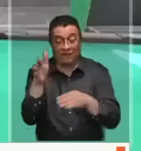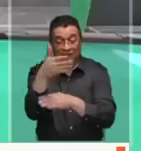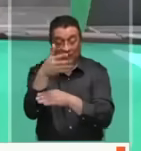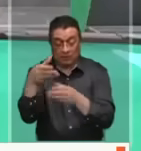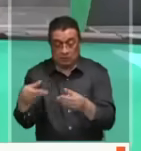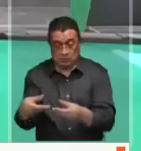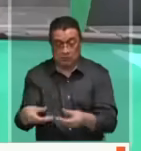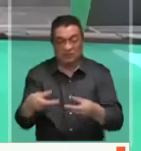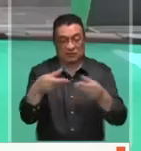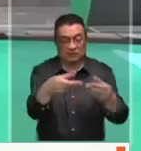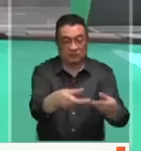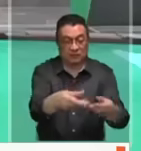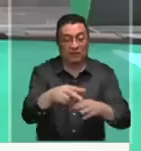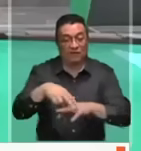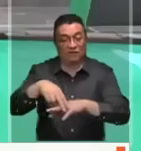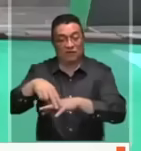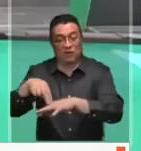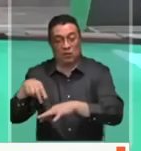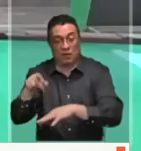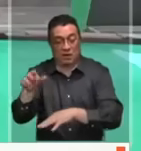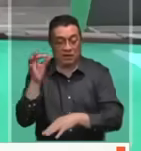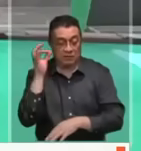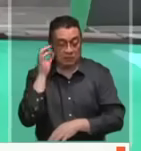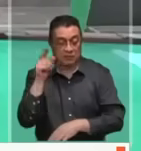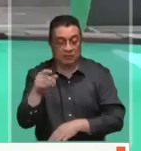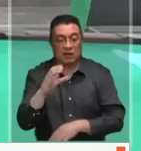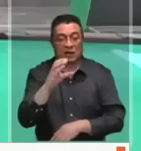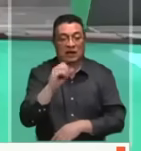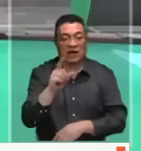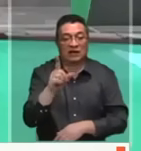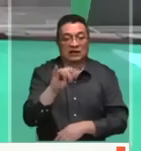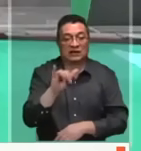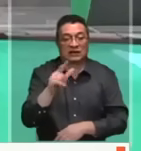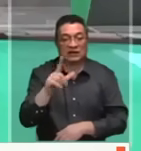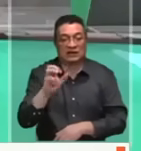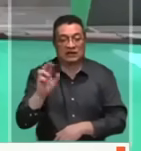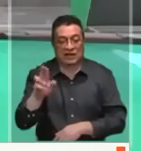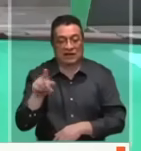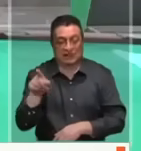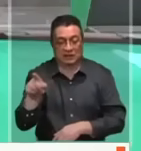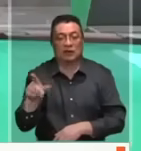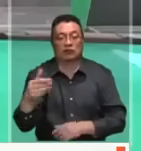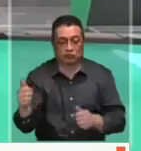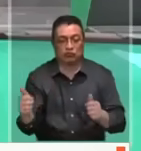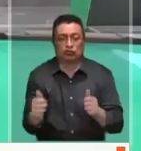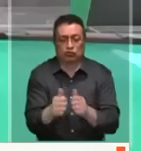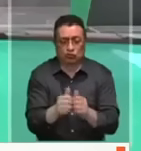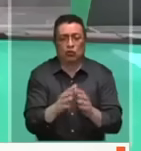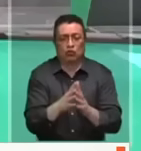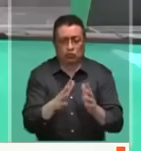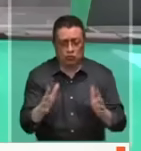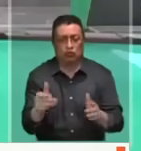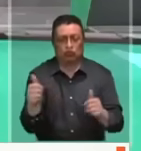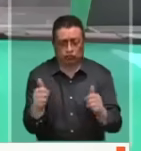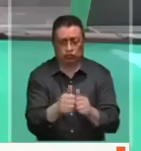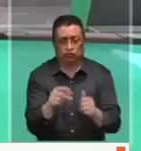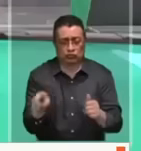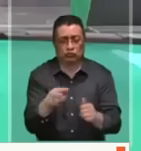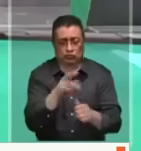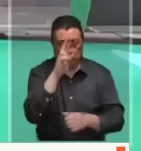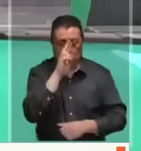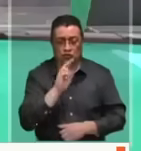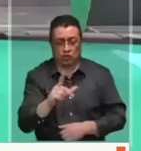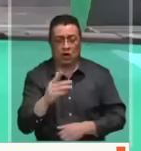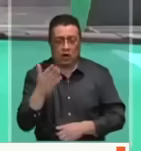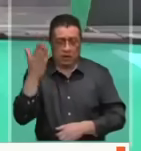a la viuda Cecilia Morel es el canciller Alberto Van Claveren, que también tuvo un acercamiento desde el punto de vista de su rol que jugó en